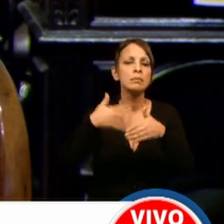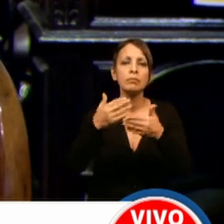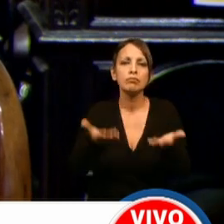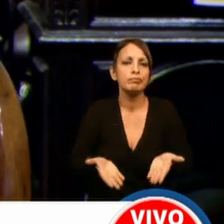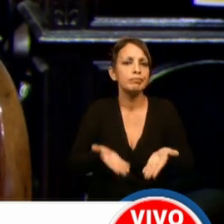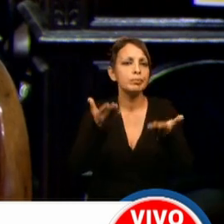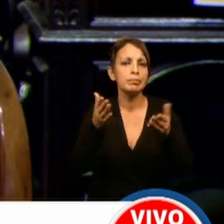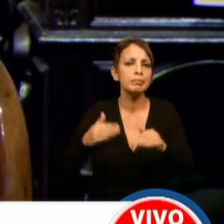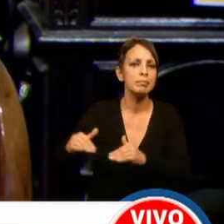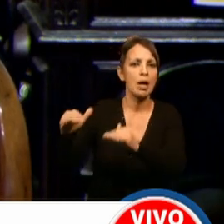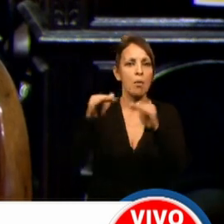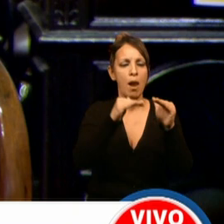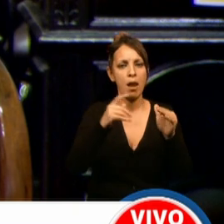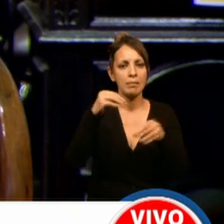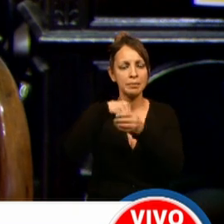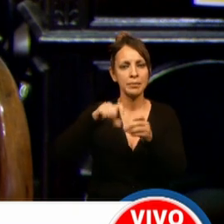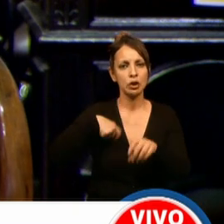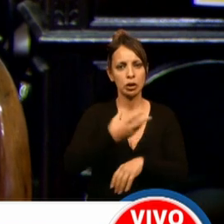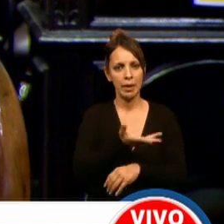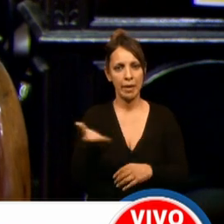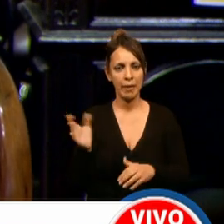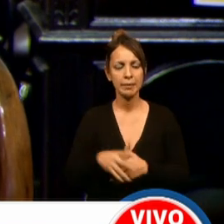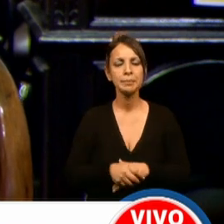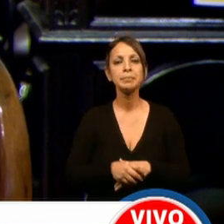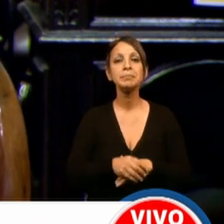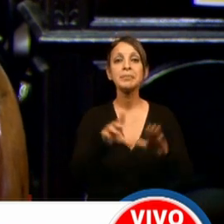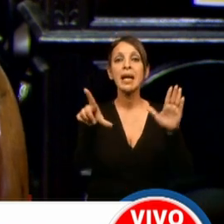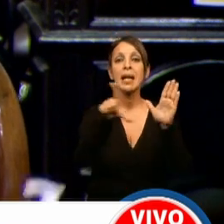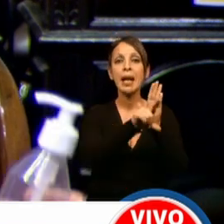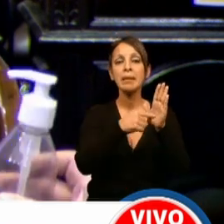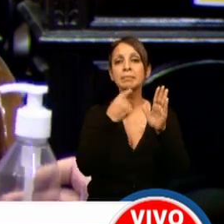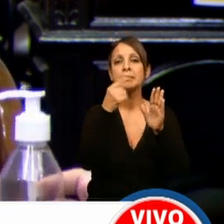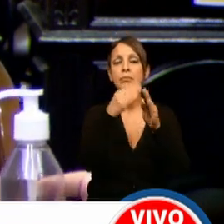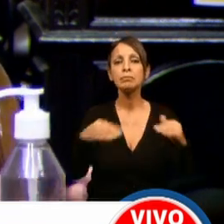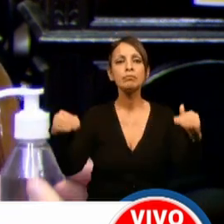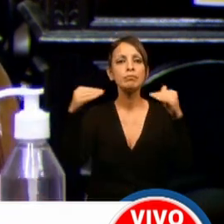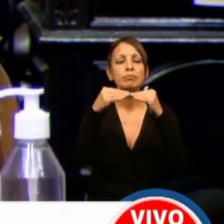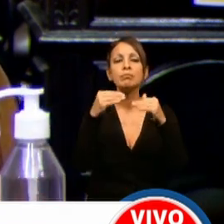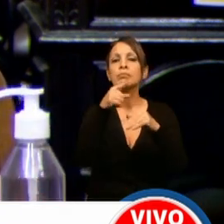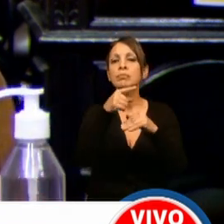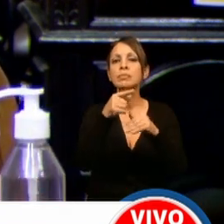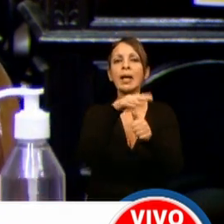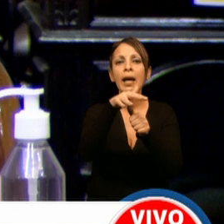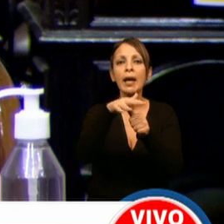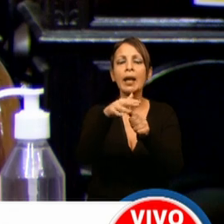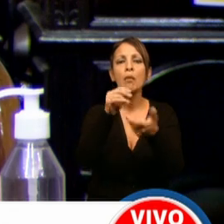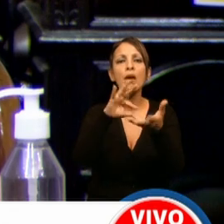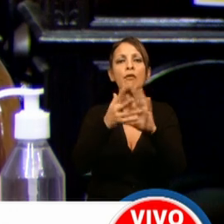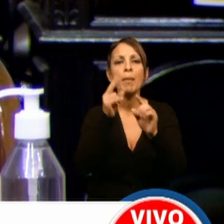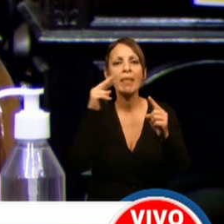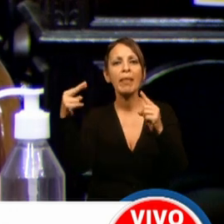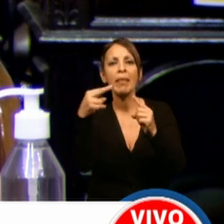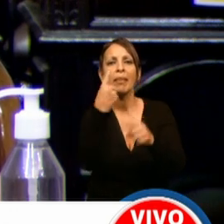en sociedad esta ley considera a la equidad en la representación de los géneros desde una perspectiva de diversidad